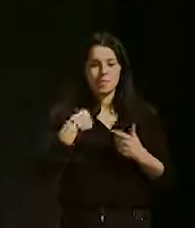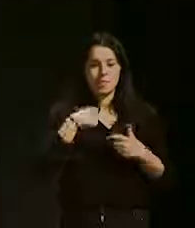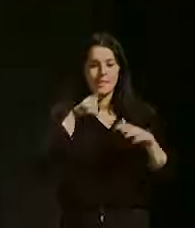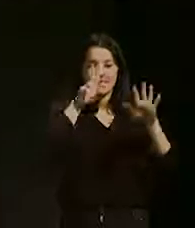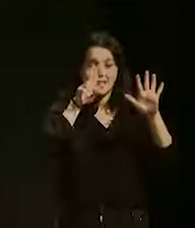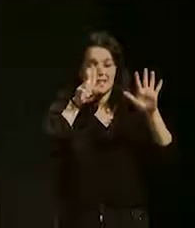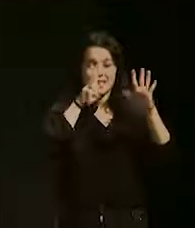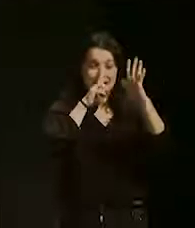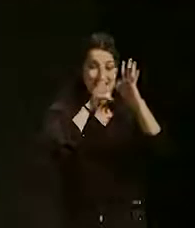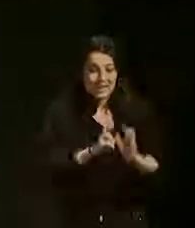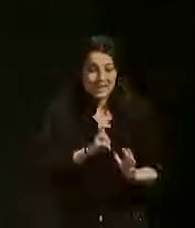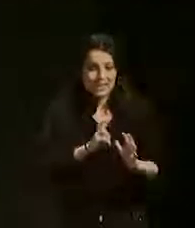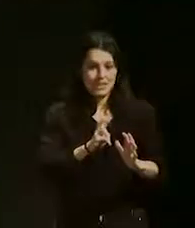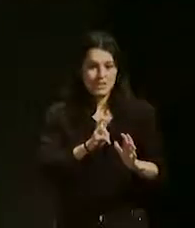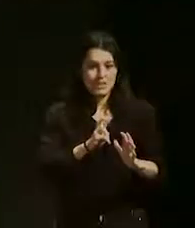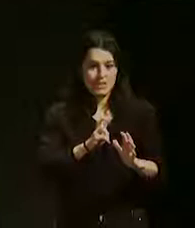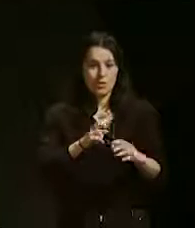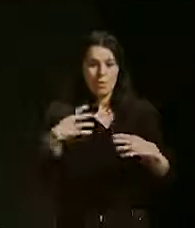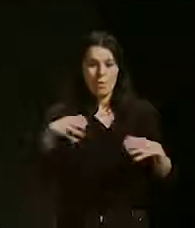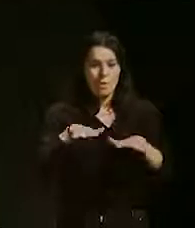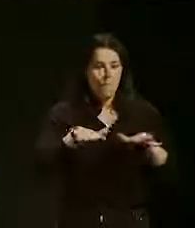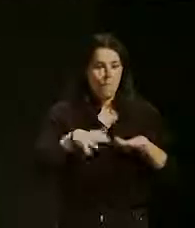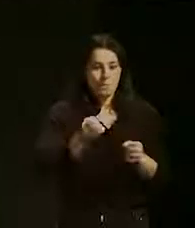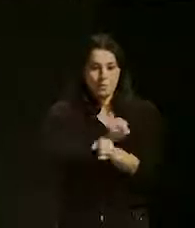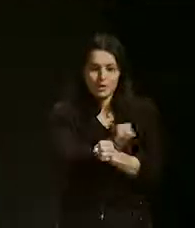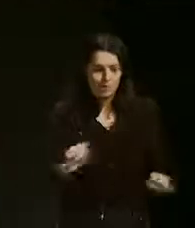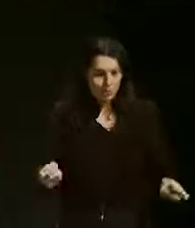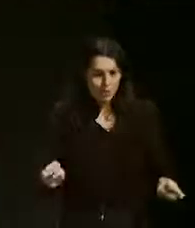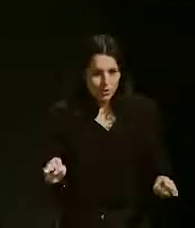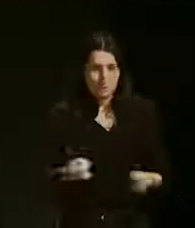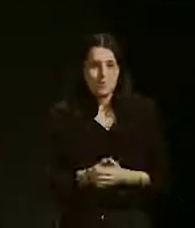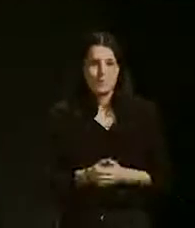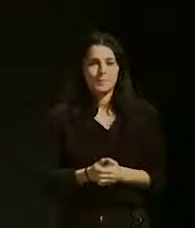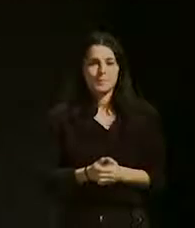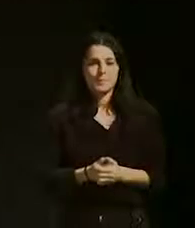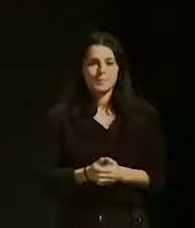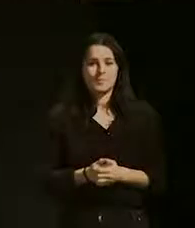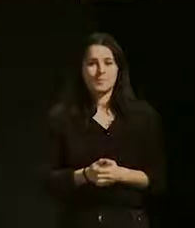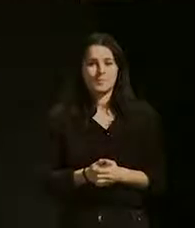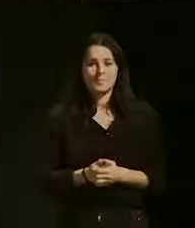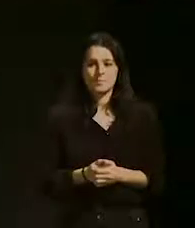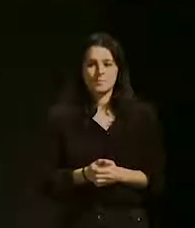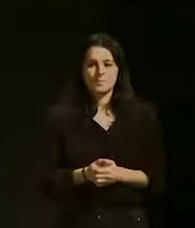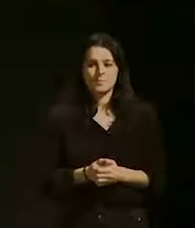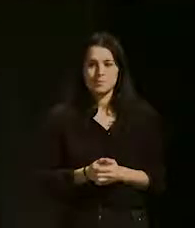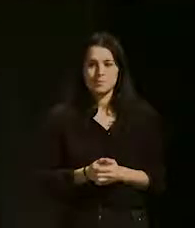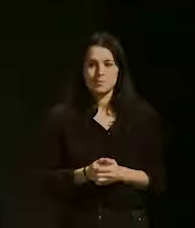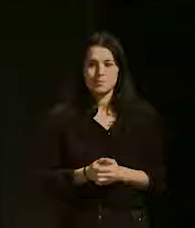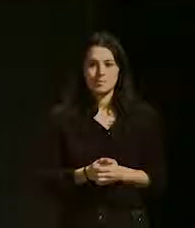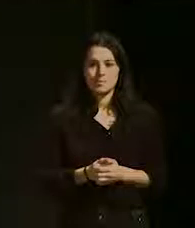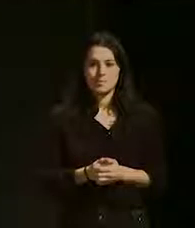7 años posteada en una cama y gracias a la